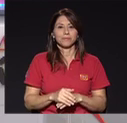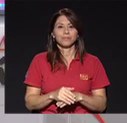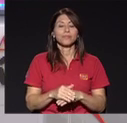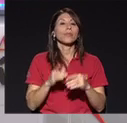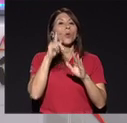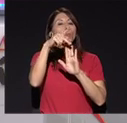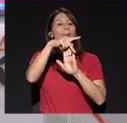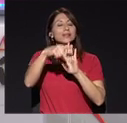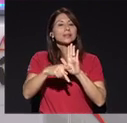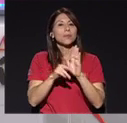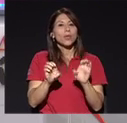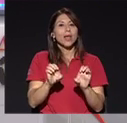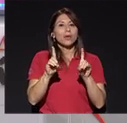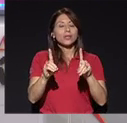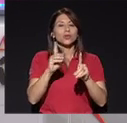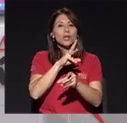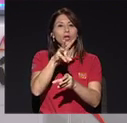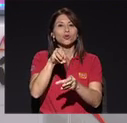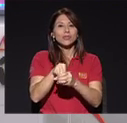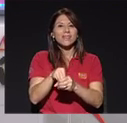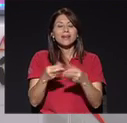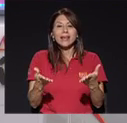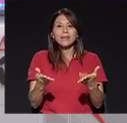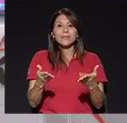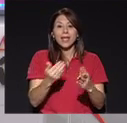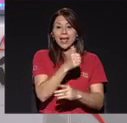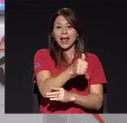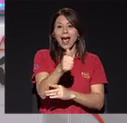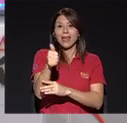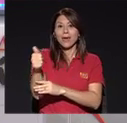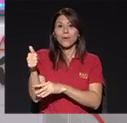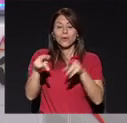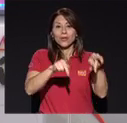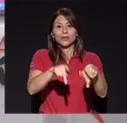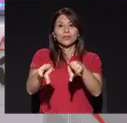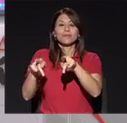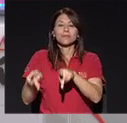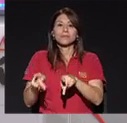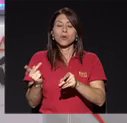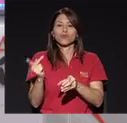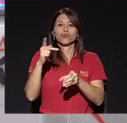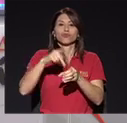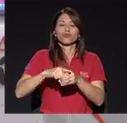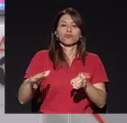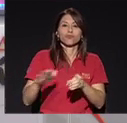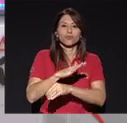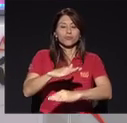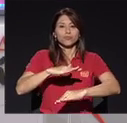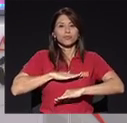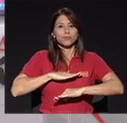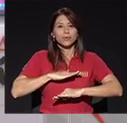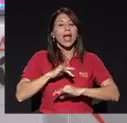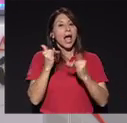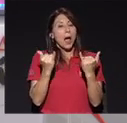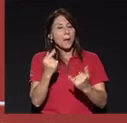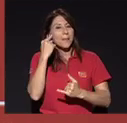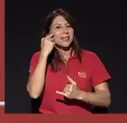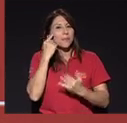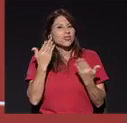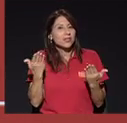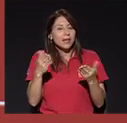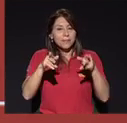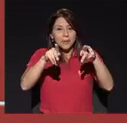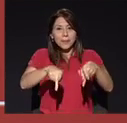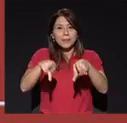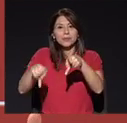principio de la educación inclusiva es la participación plena de cada uno de sus miembros. En este caso, si pensamos, o situación particular de personas